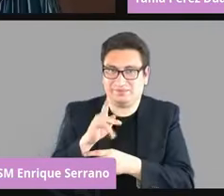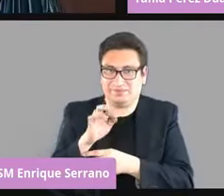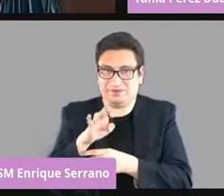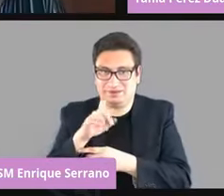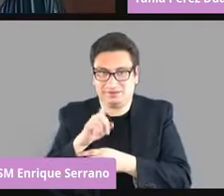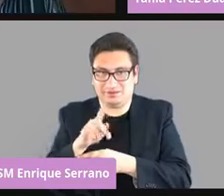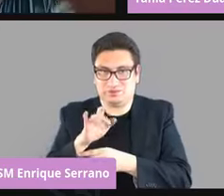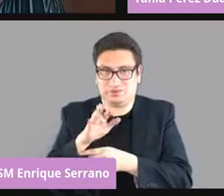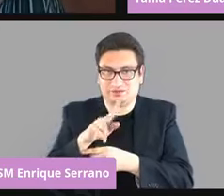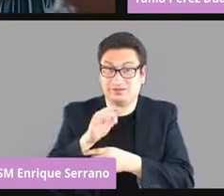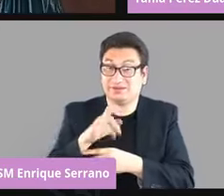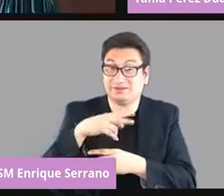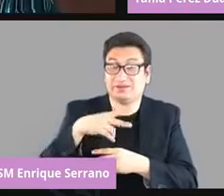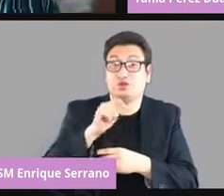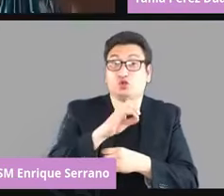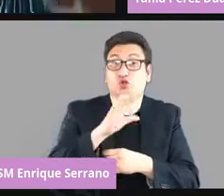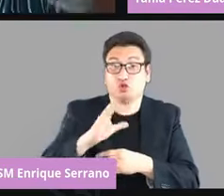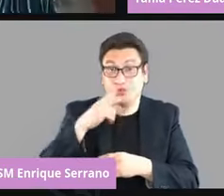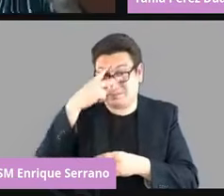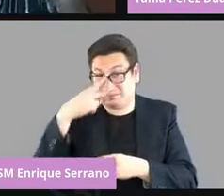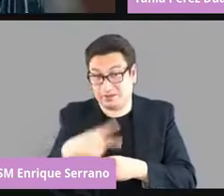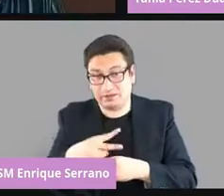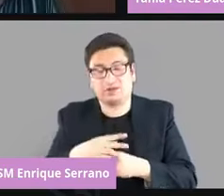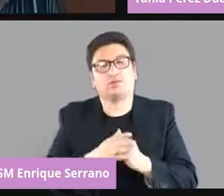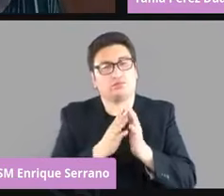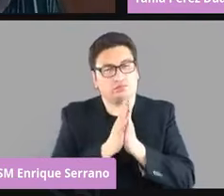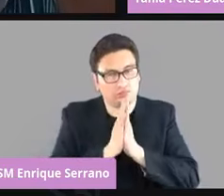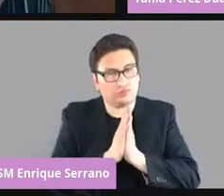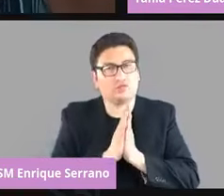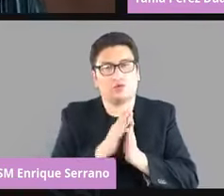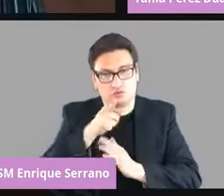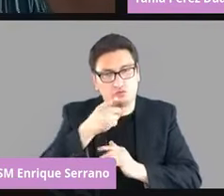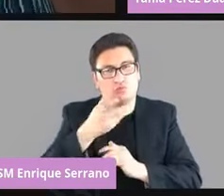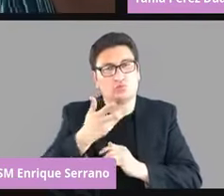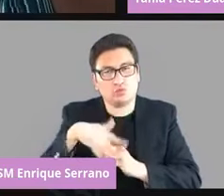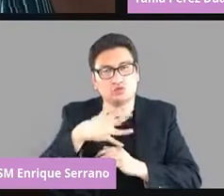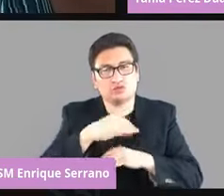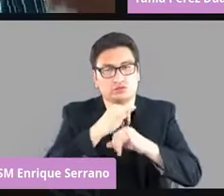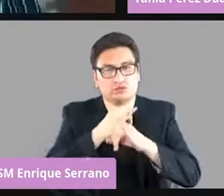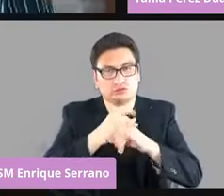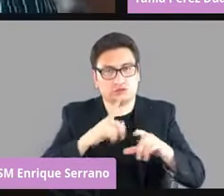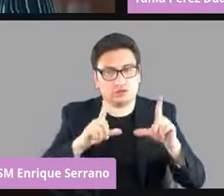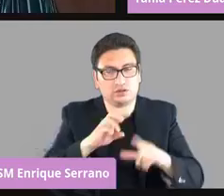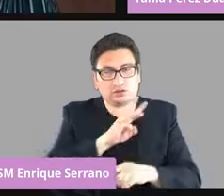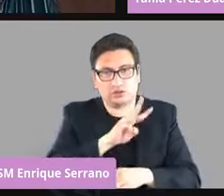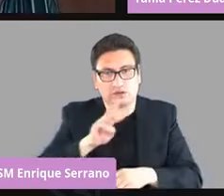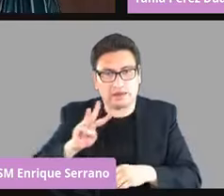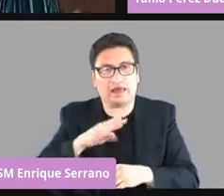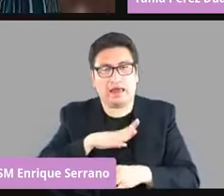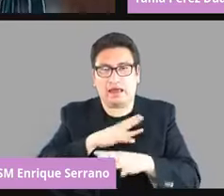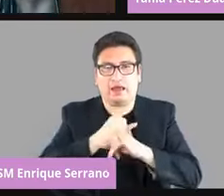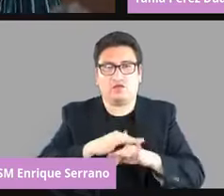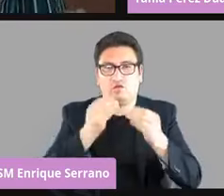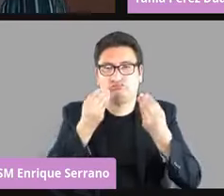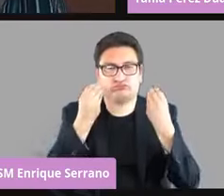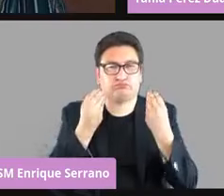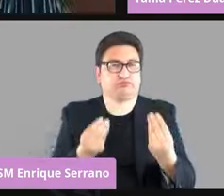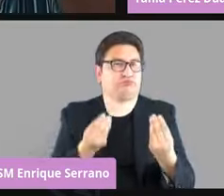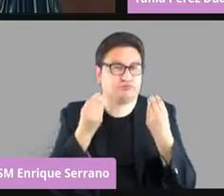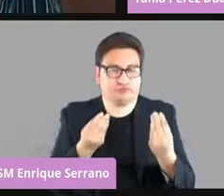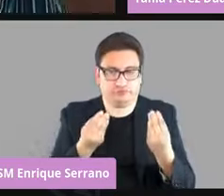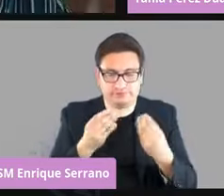de TOC México. Por favor, no dejen de buscar la página. Hay mucha, mucha, mucha información. Y bueno, pues viene